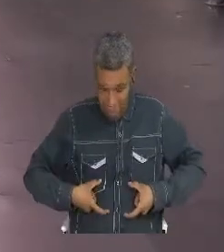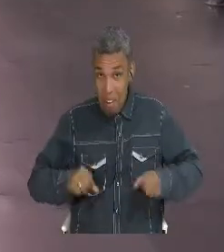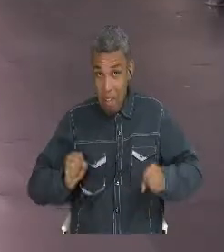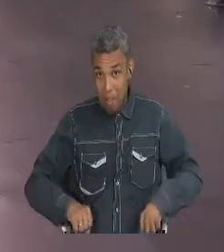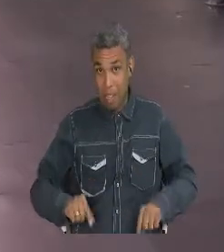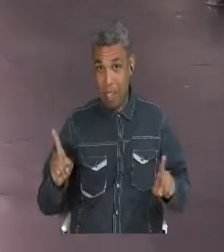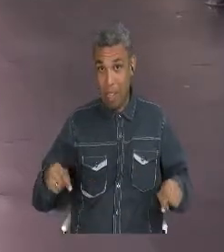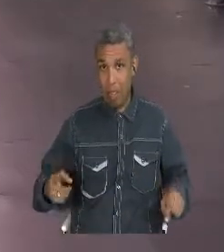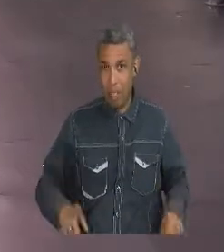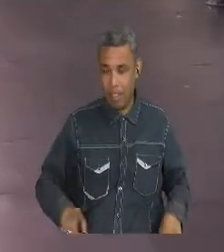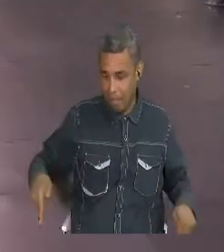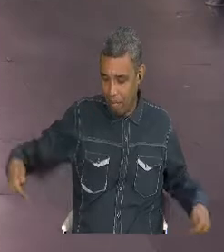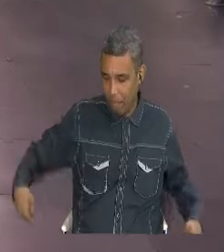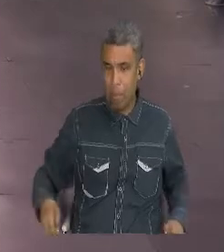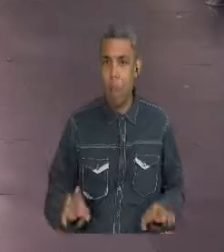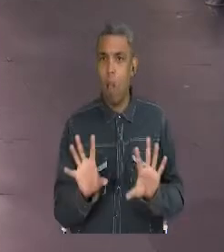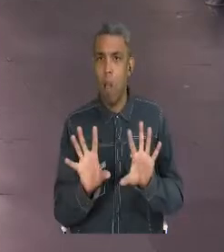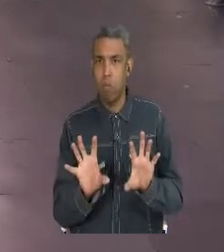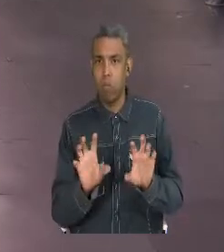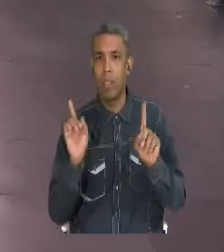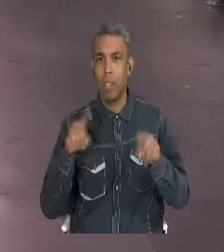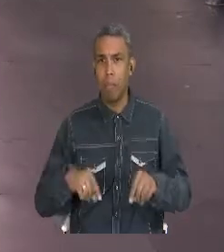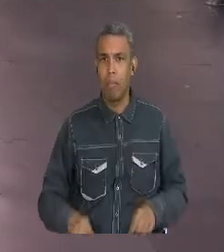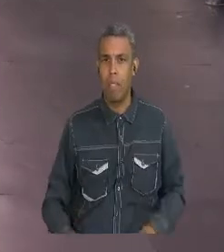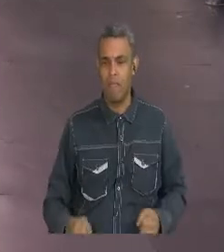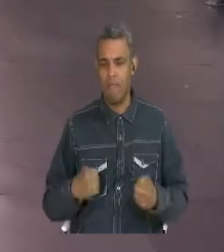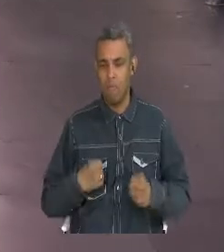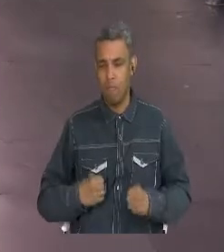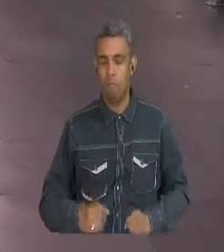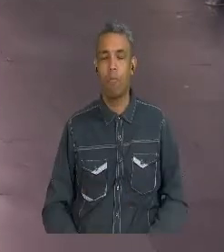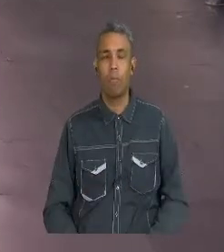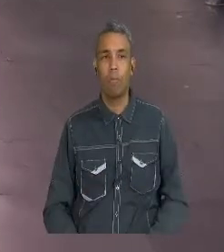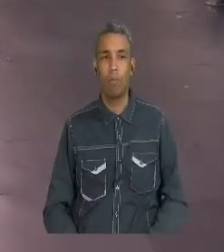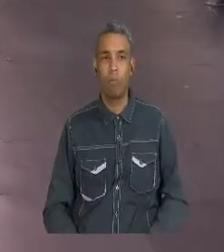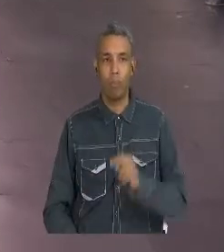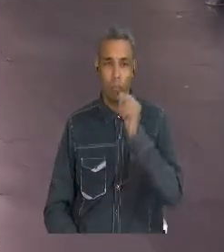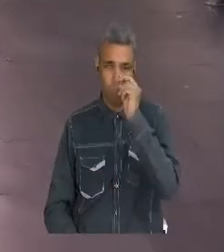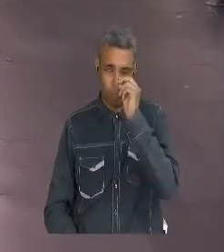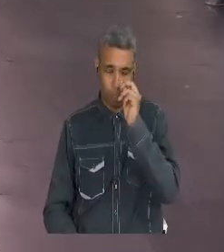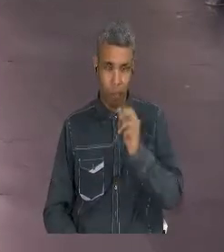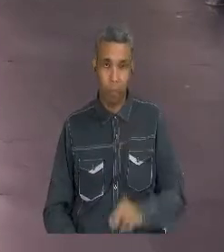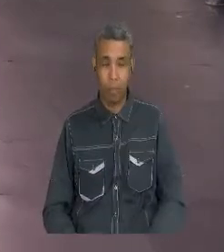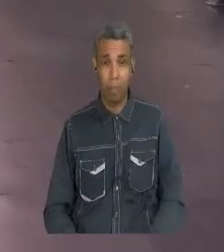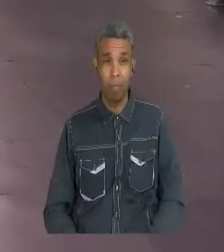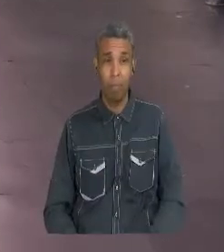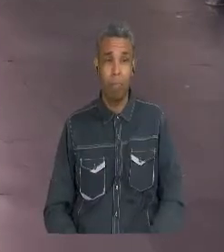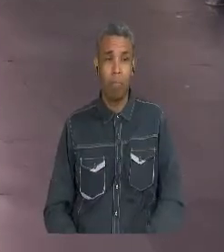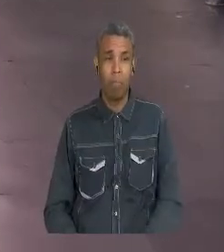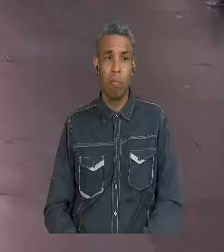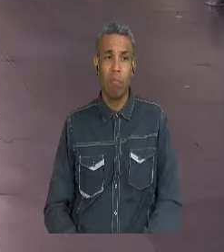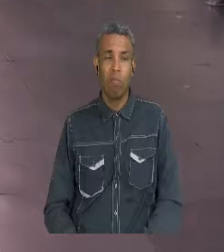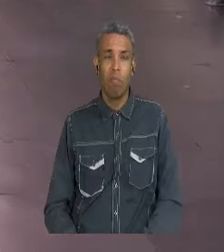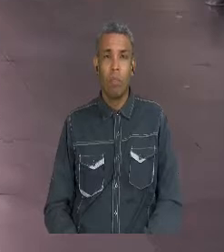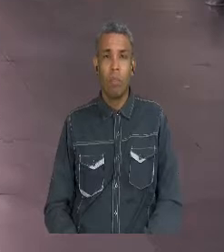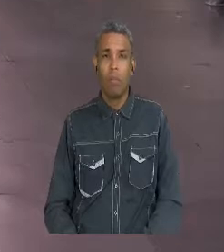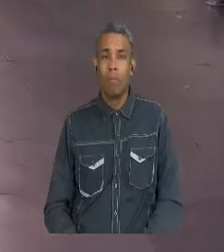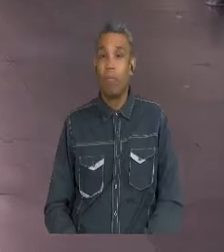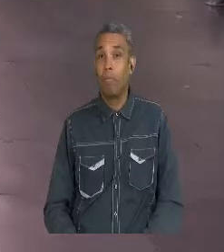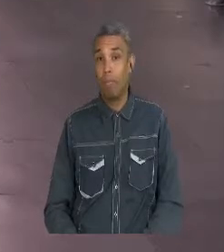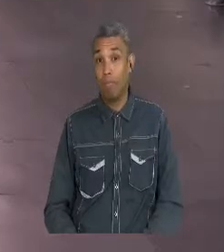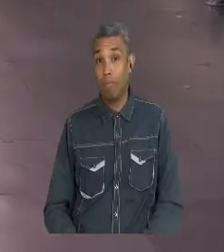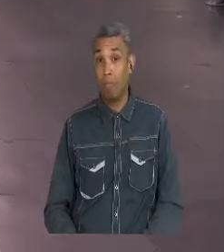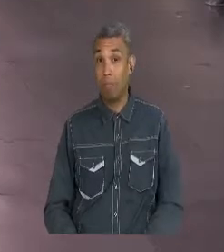sus casas. Ojo, vamos a mostrarles algunos elementos que nosotros utilizamos para nuestros usuarios, pero allá de sus